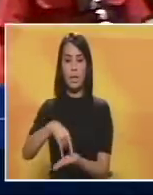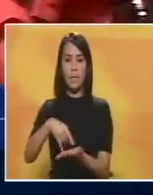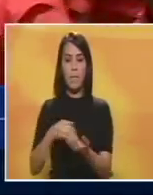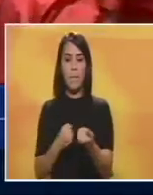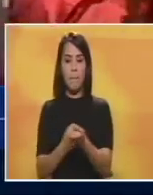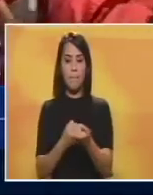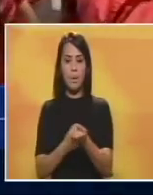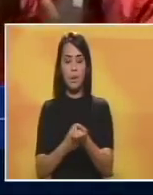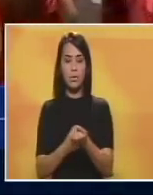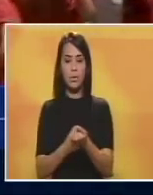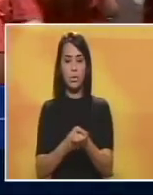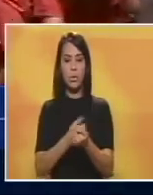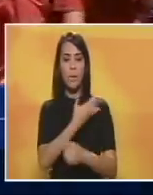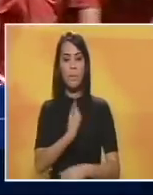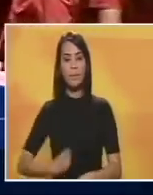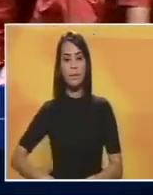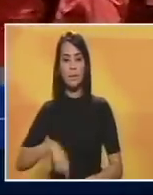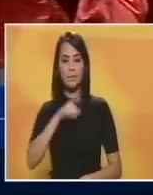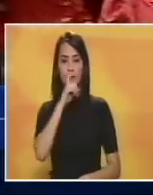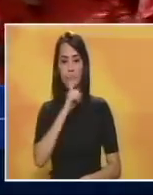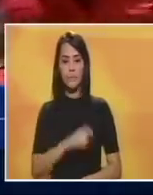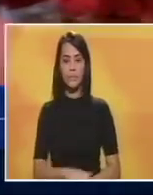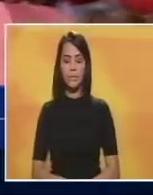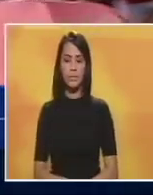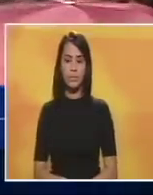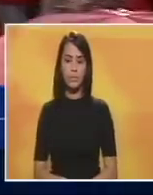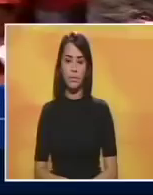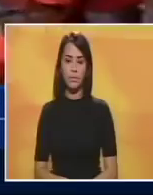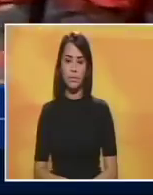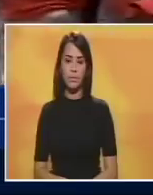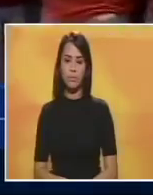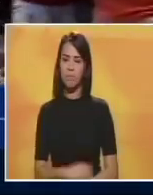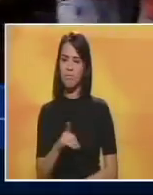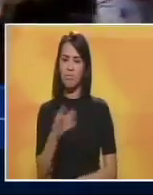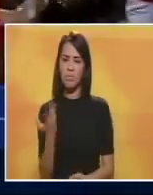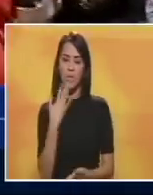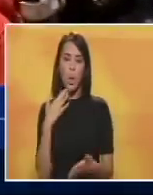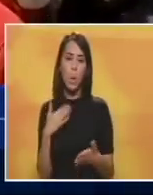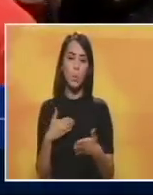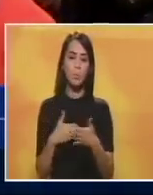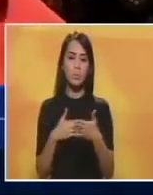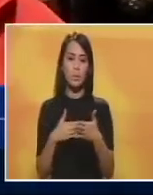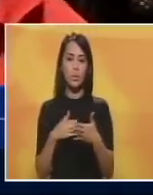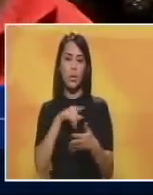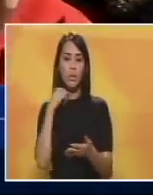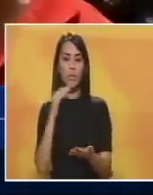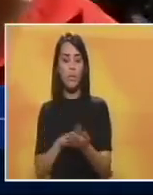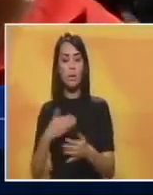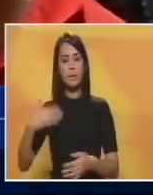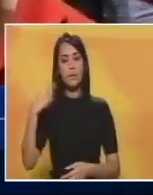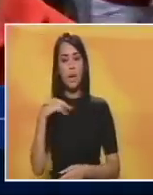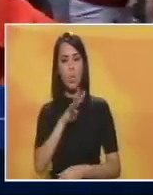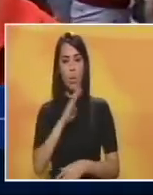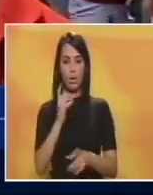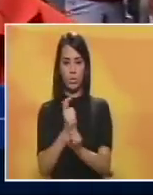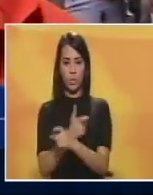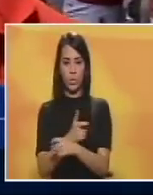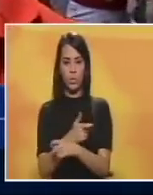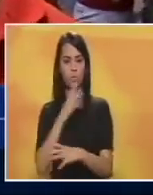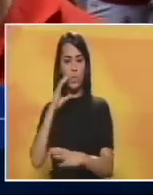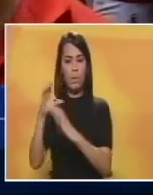respaldo al primer mandatario nacional luego del intento de magnicidio ocurrido el pasado 4 de agosto.